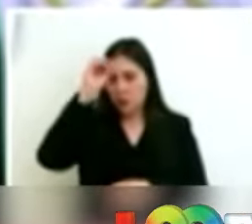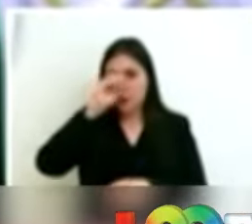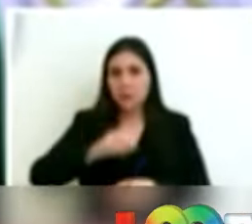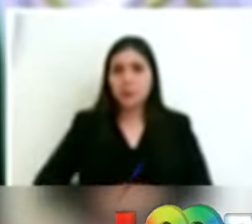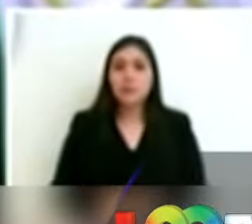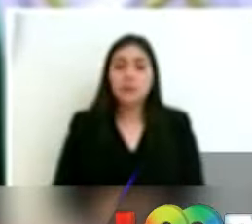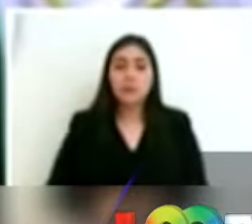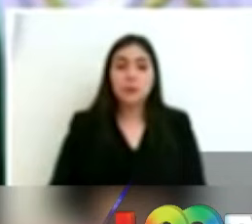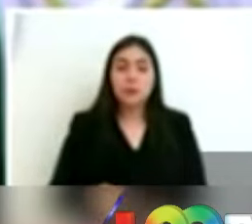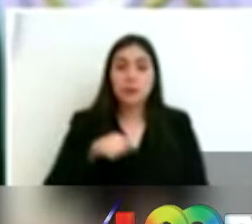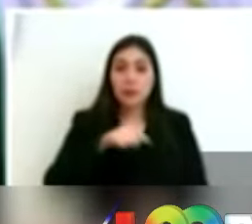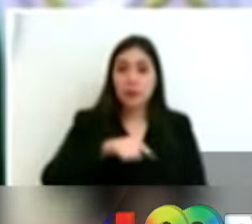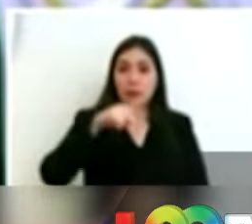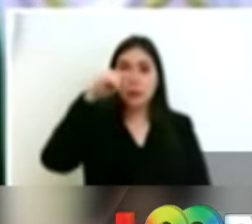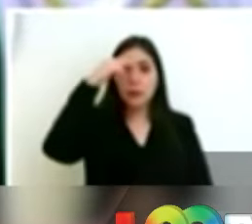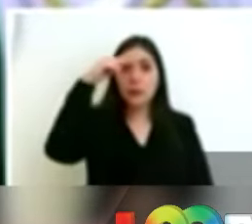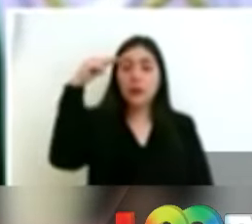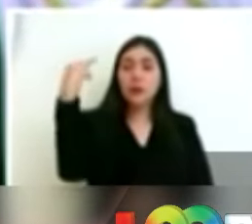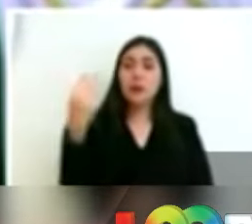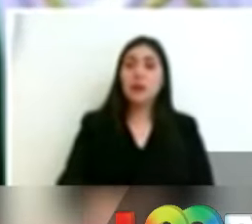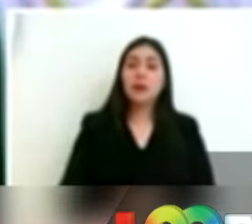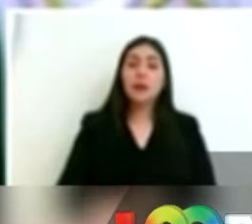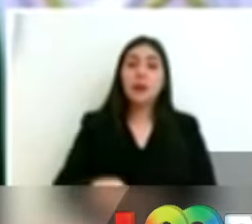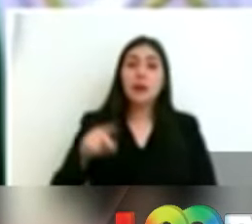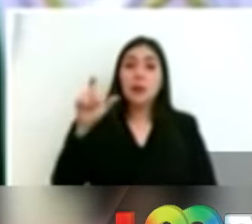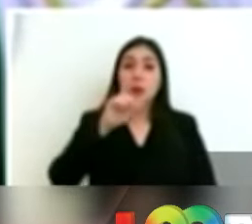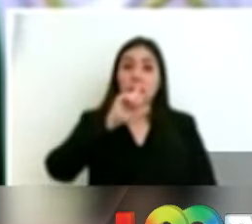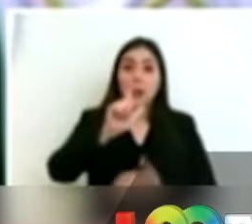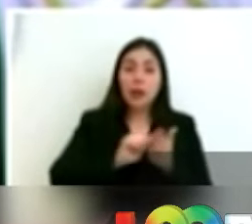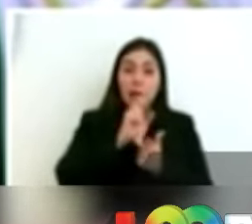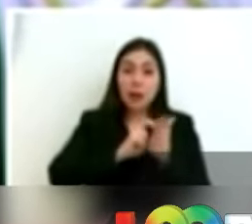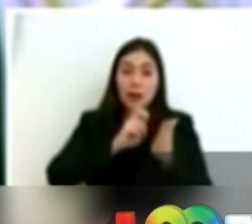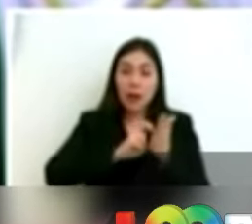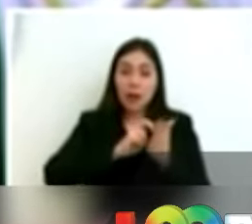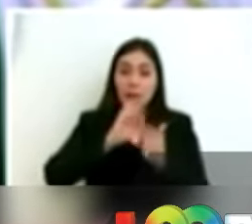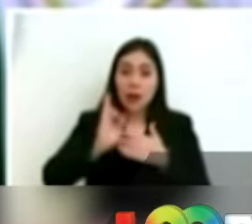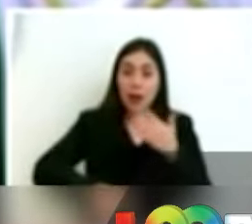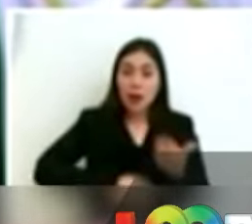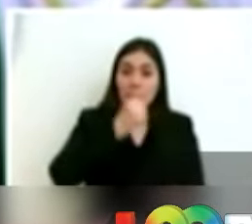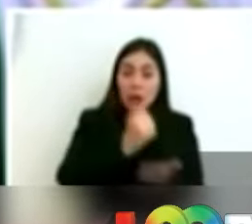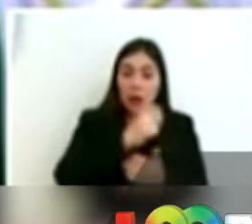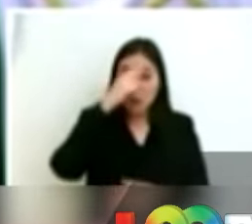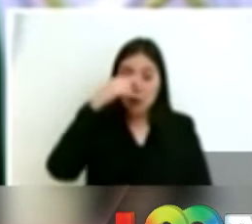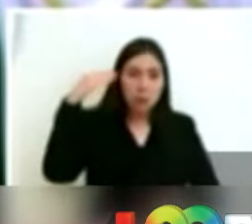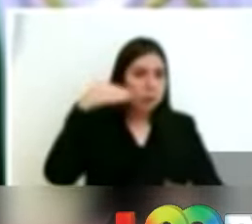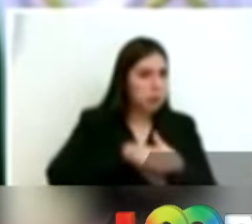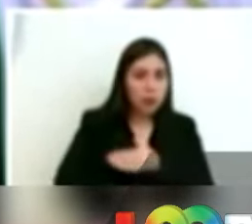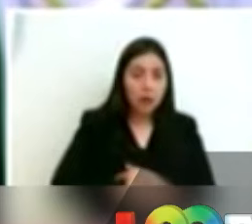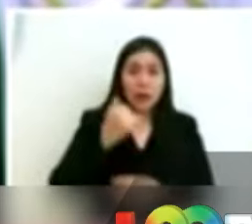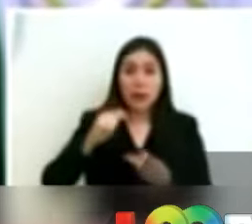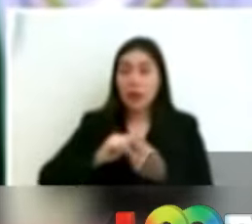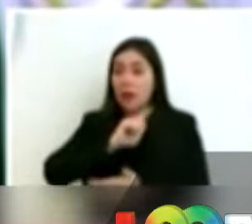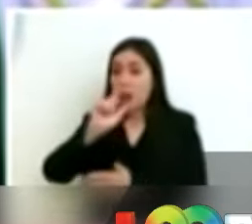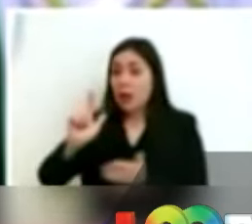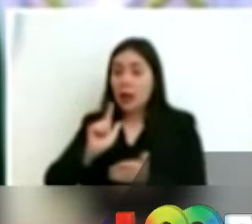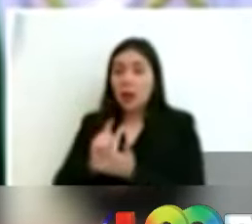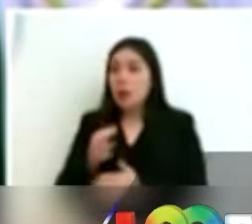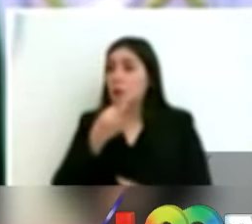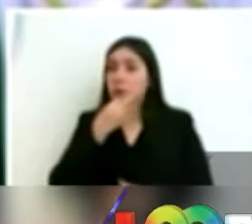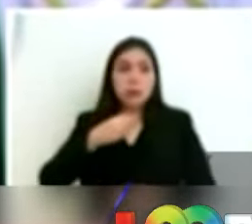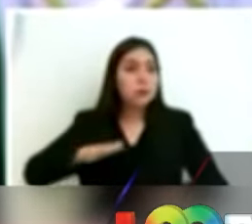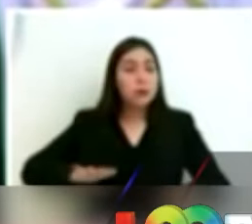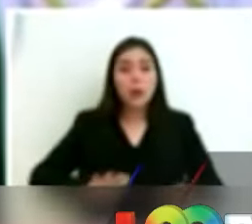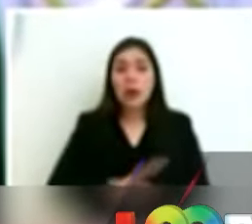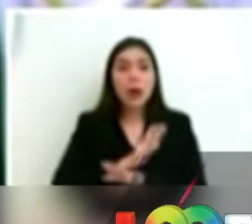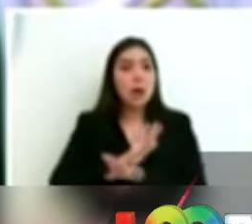México se va a destruir si se aprueba la reforma, ni la reforma va a cambiar en automático la realidad de un sistema de